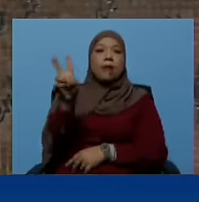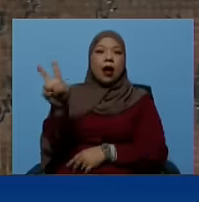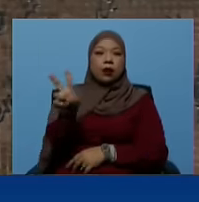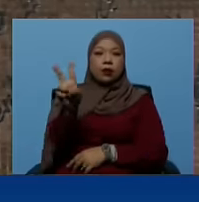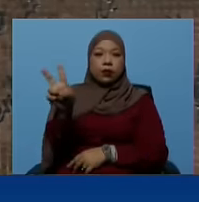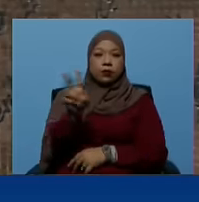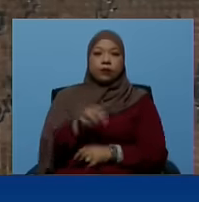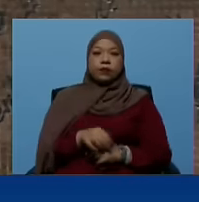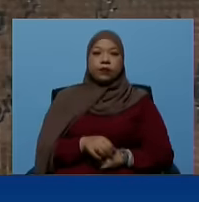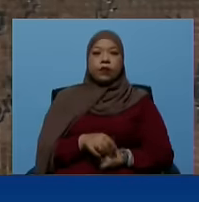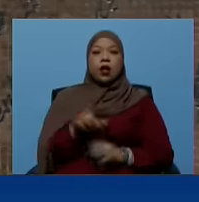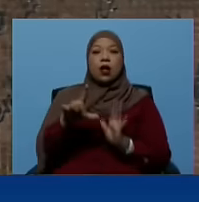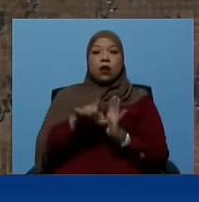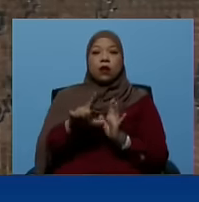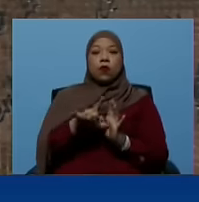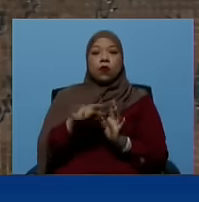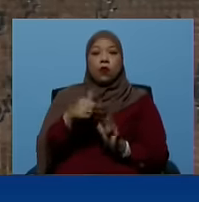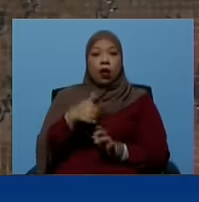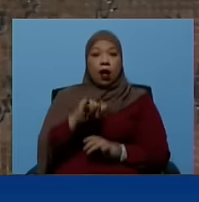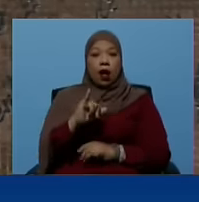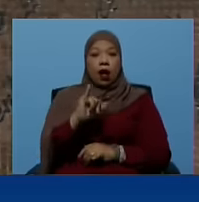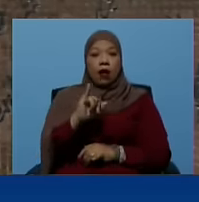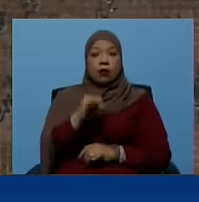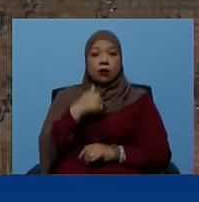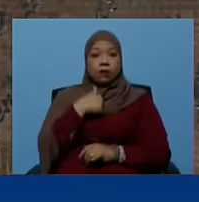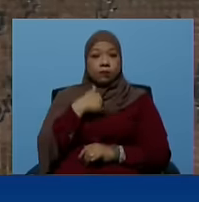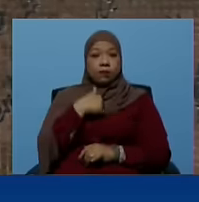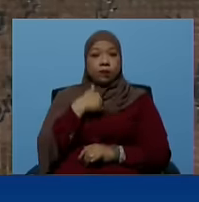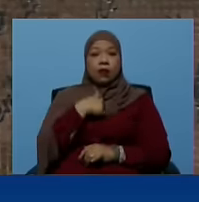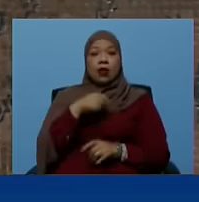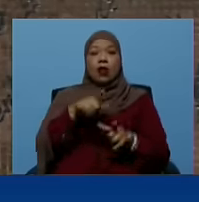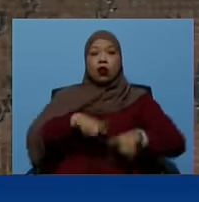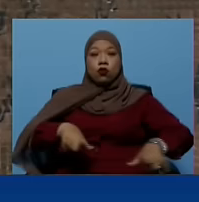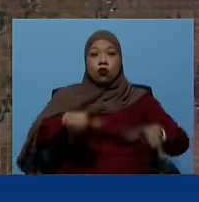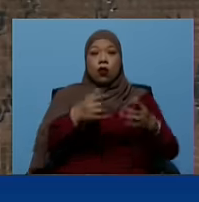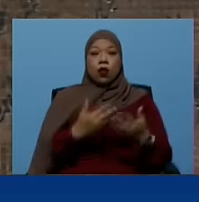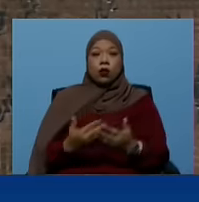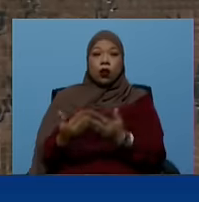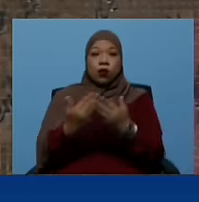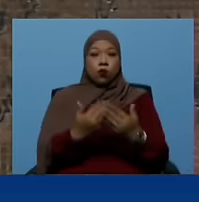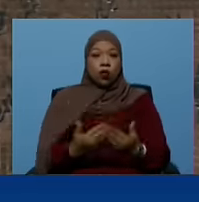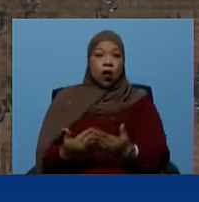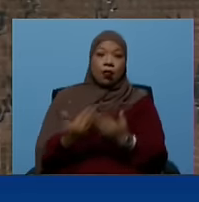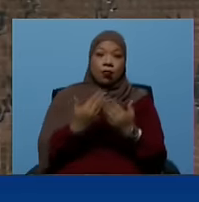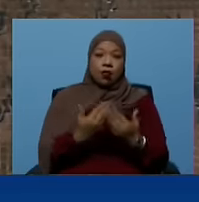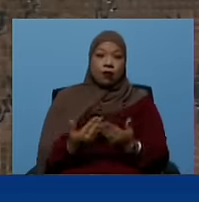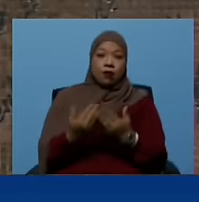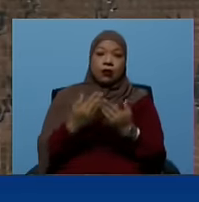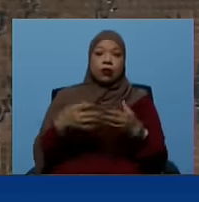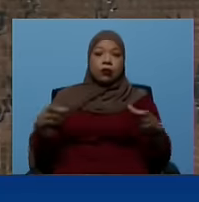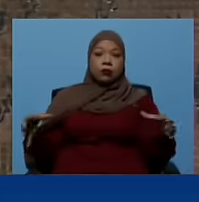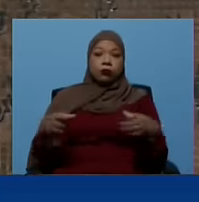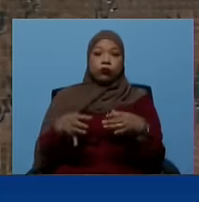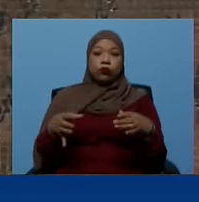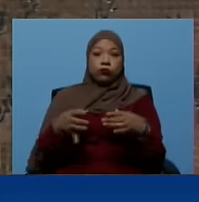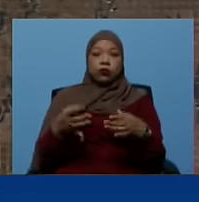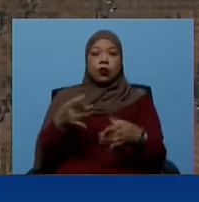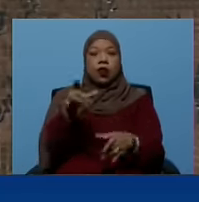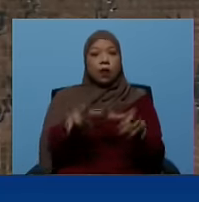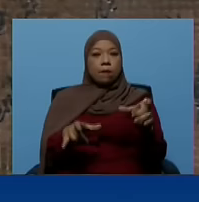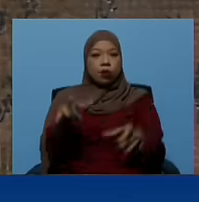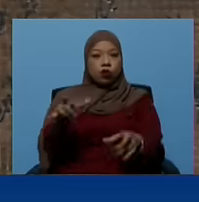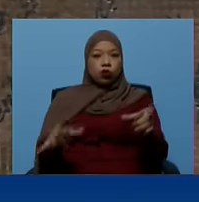fue durante mucho tiempo un Epic un